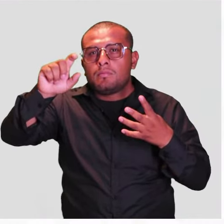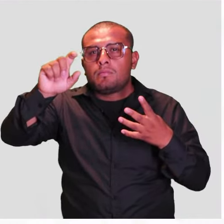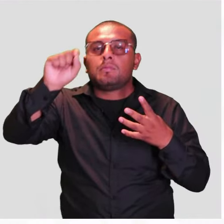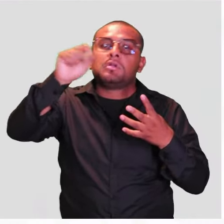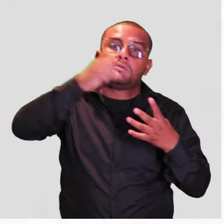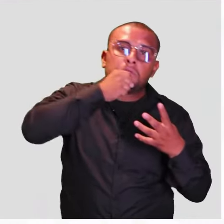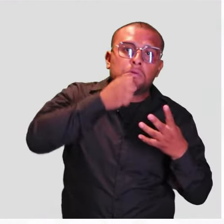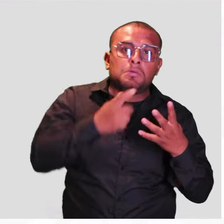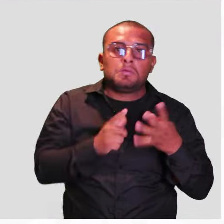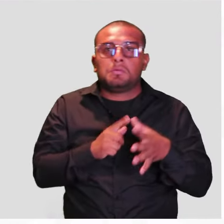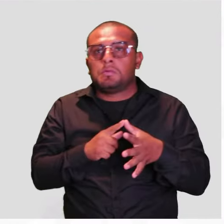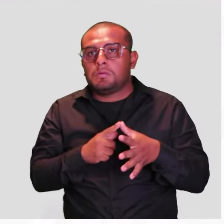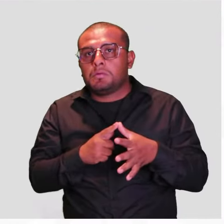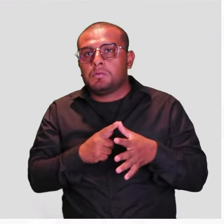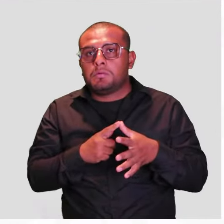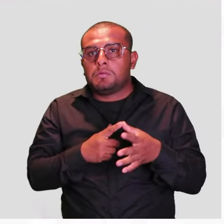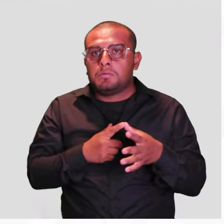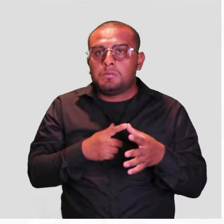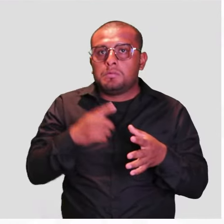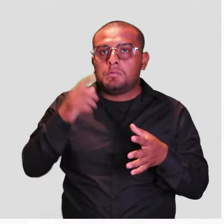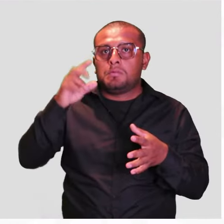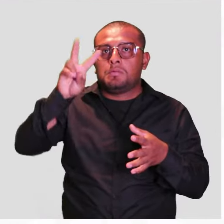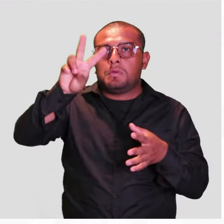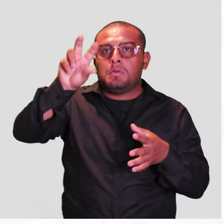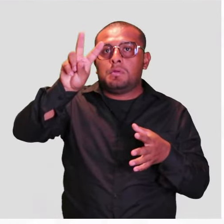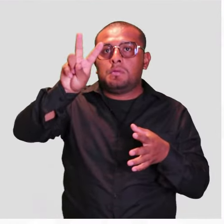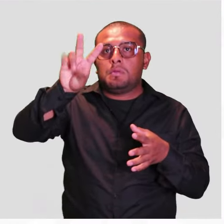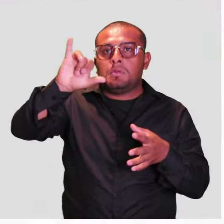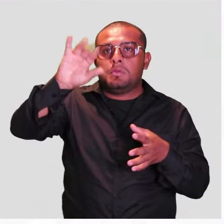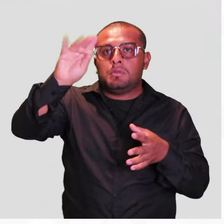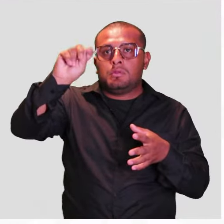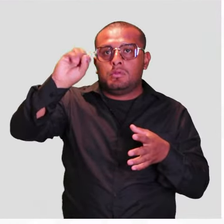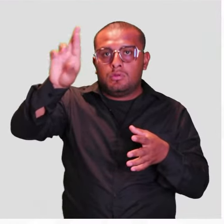al candidato Víctor Rocha Basurto. Adelante, candidato.